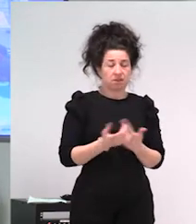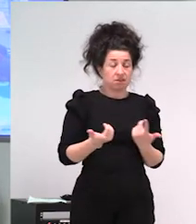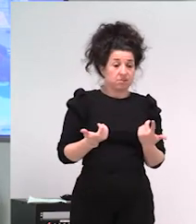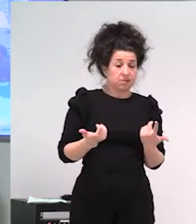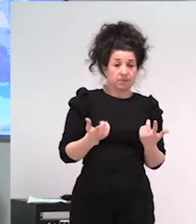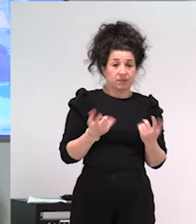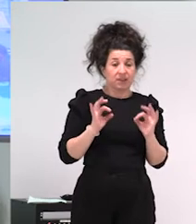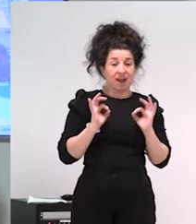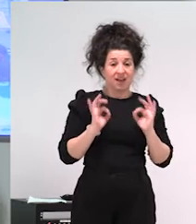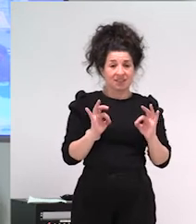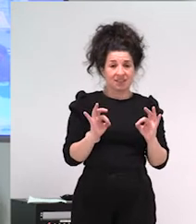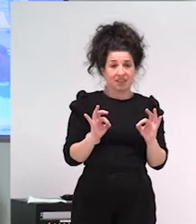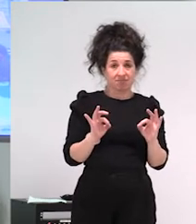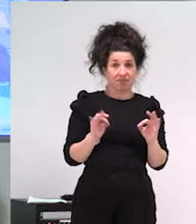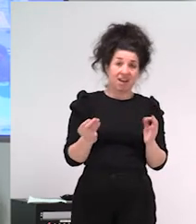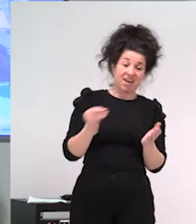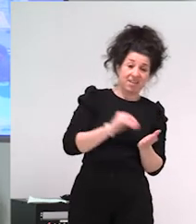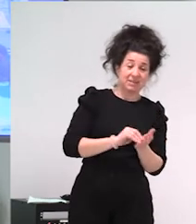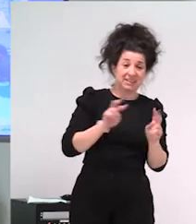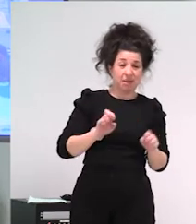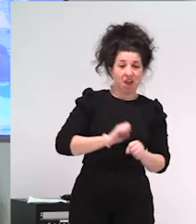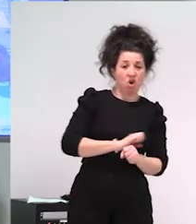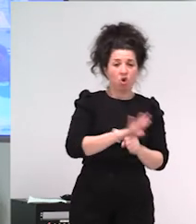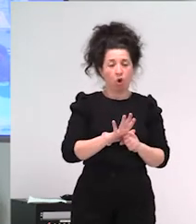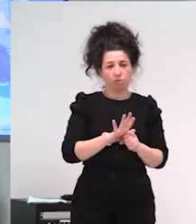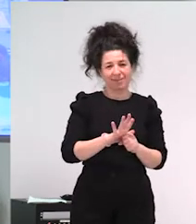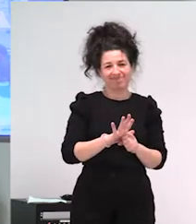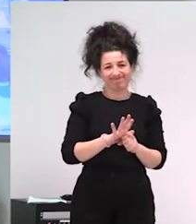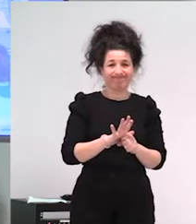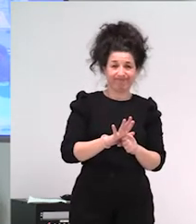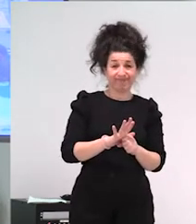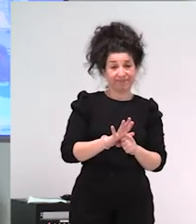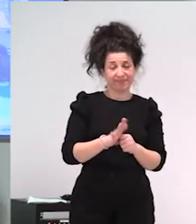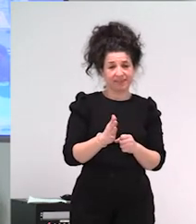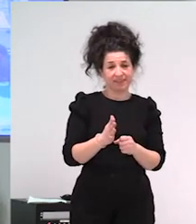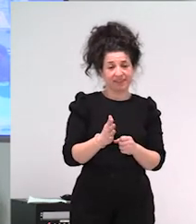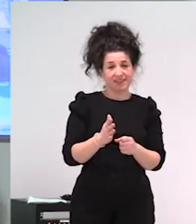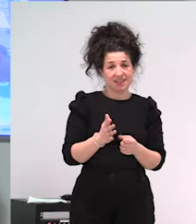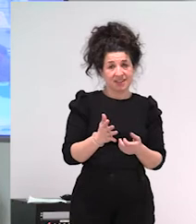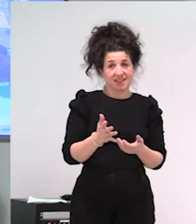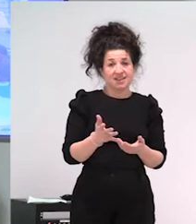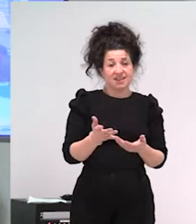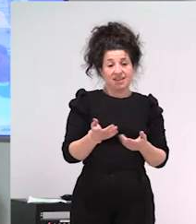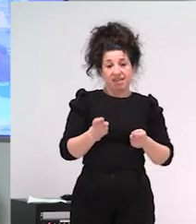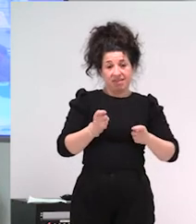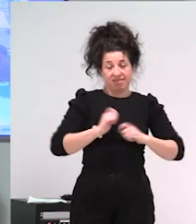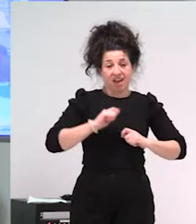sentido creo que el marco COVID y también ayuda un poco a como darle una vuelta más a